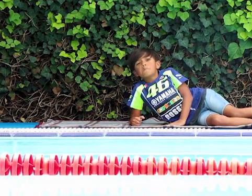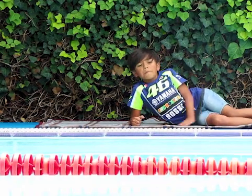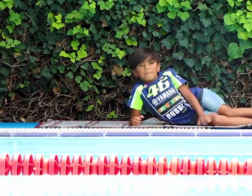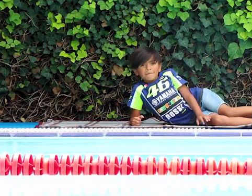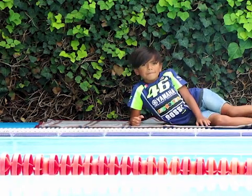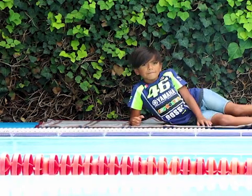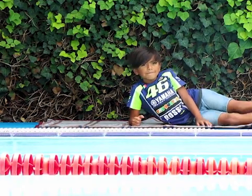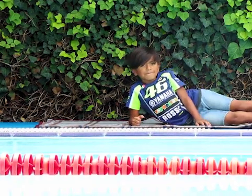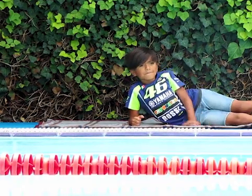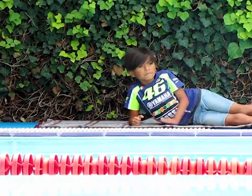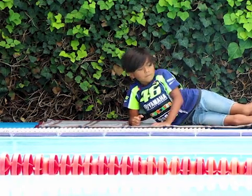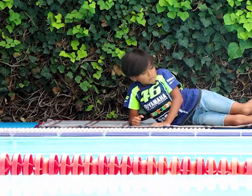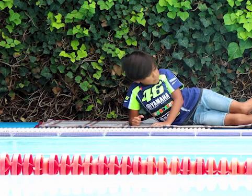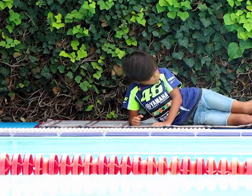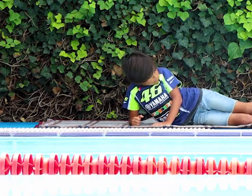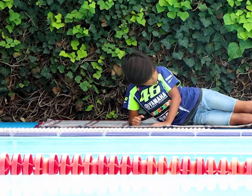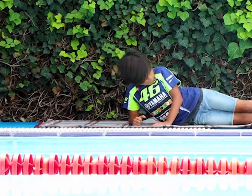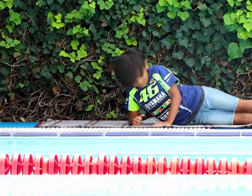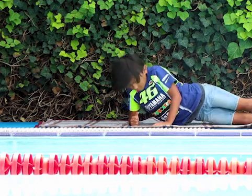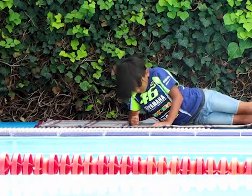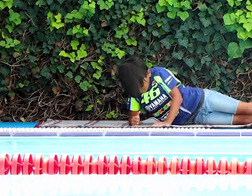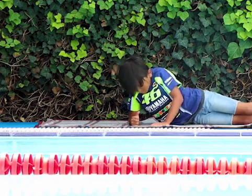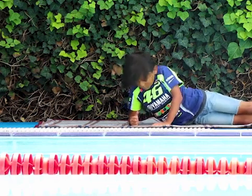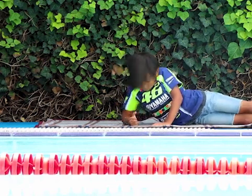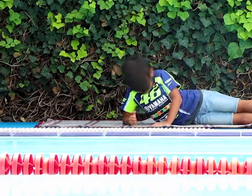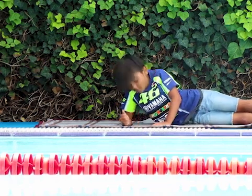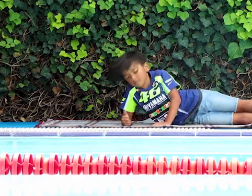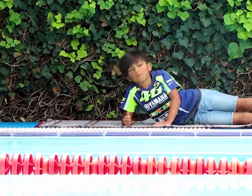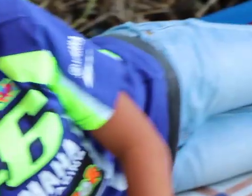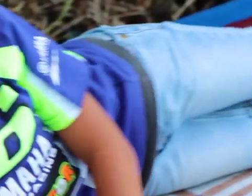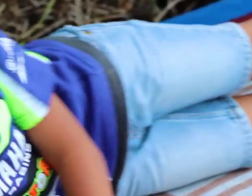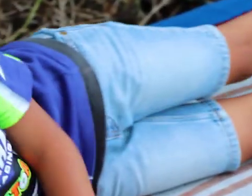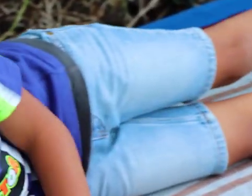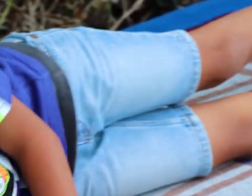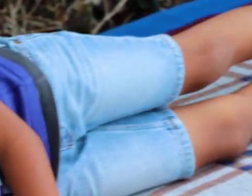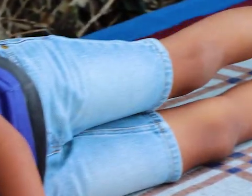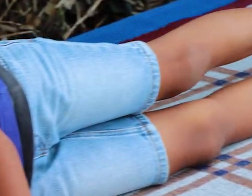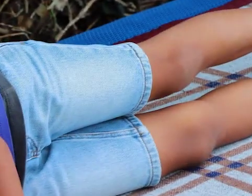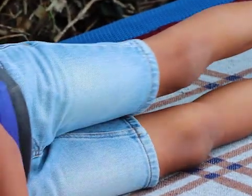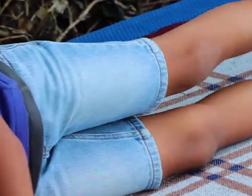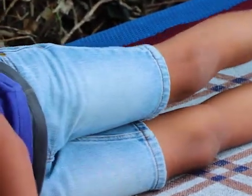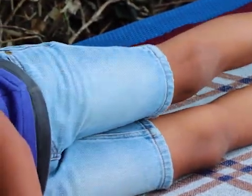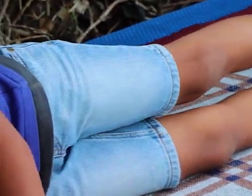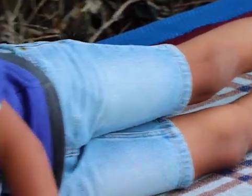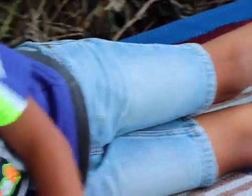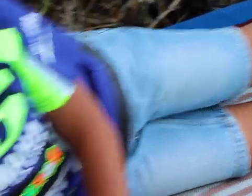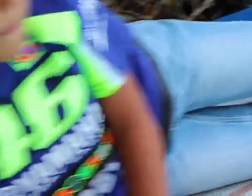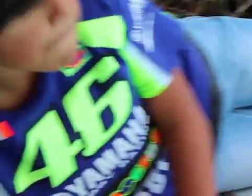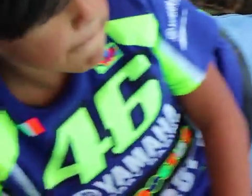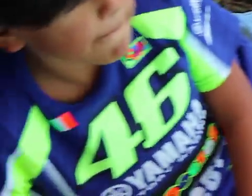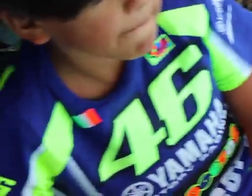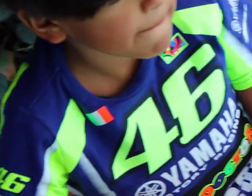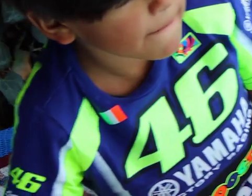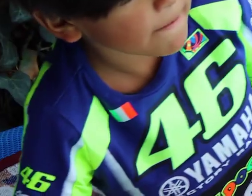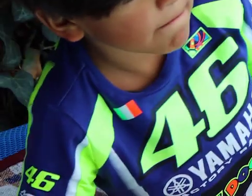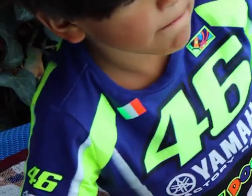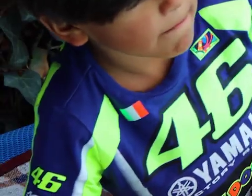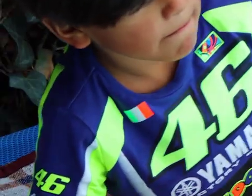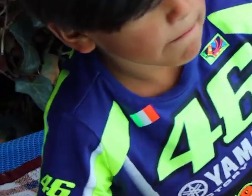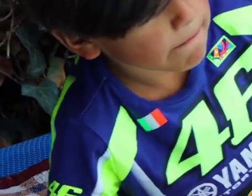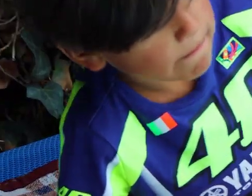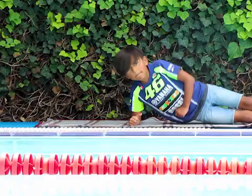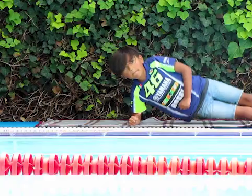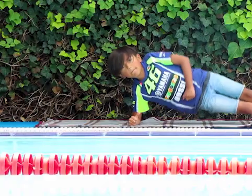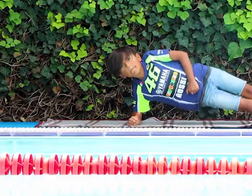Estiramos totalmente el cuerpo. Bien estirado. Ponemos bien la posición. Y ejecutamos tres